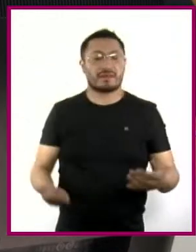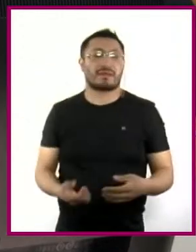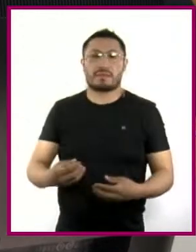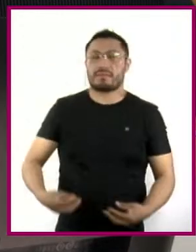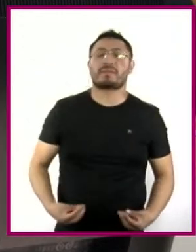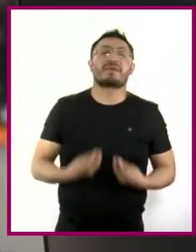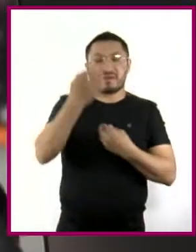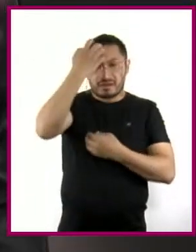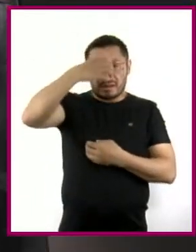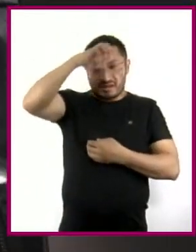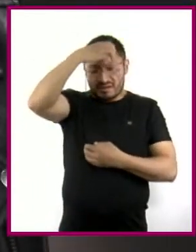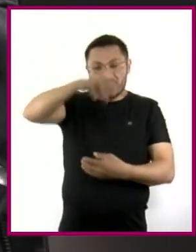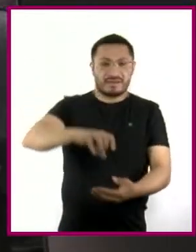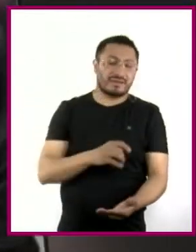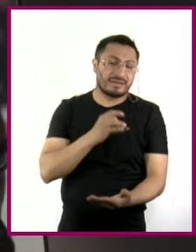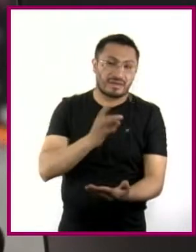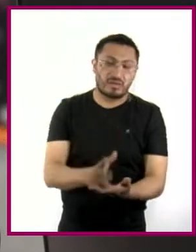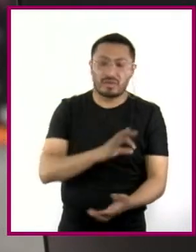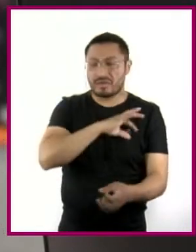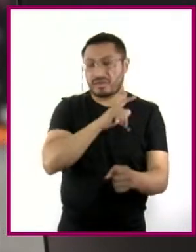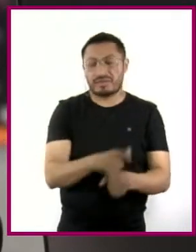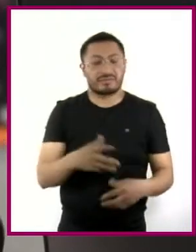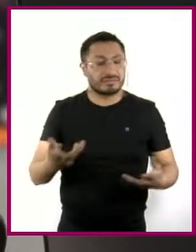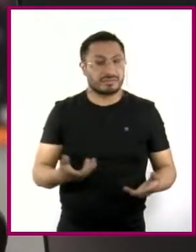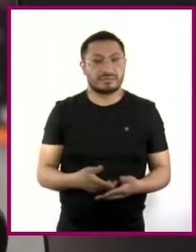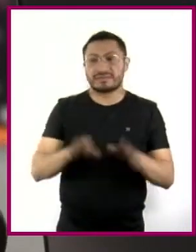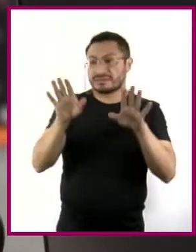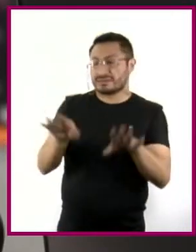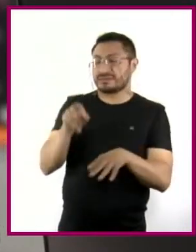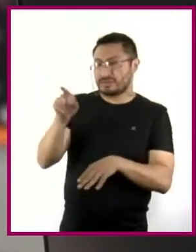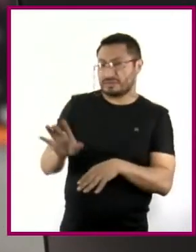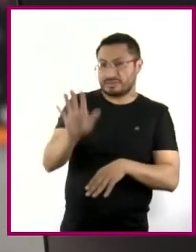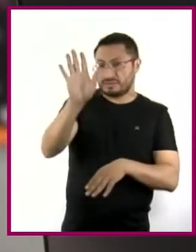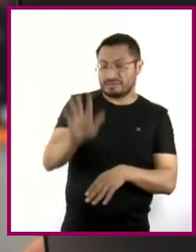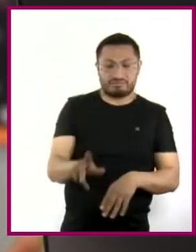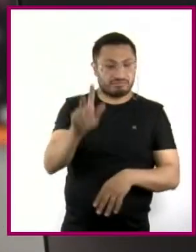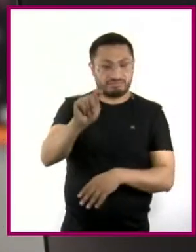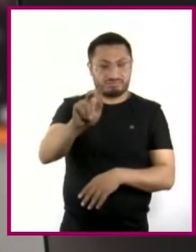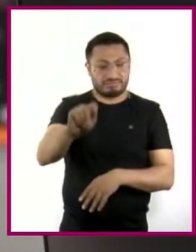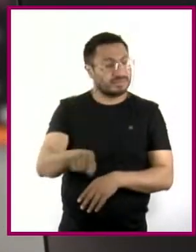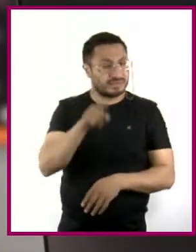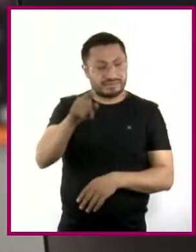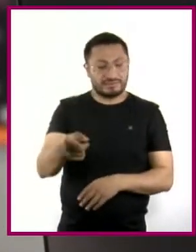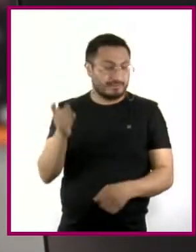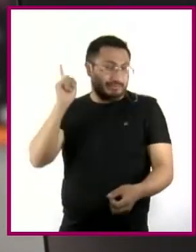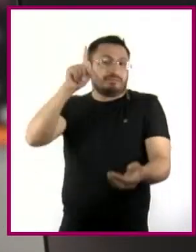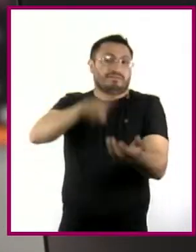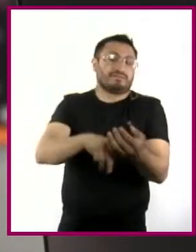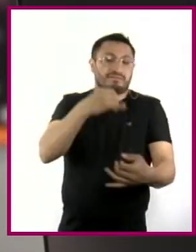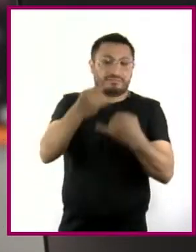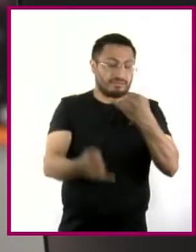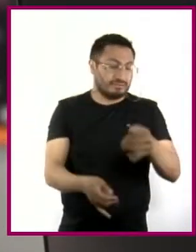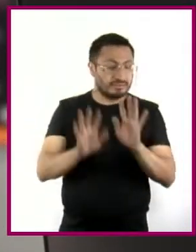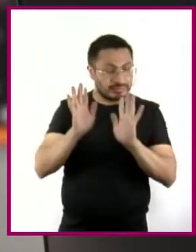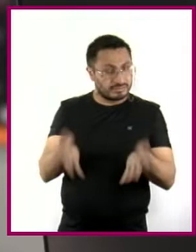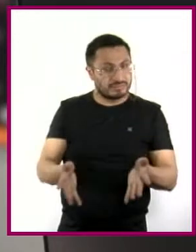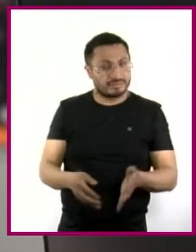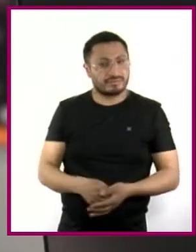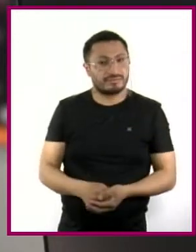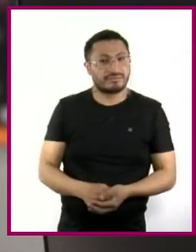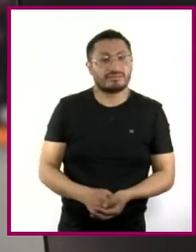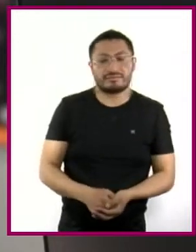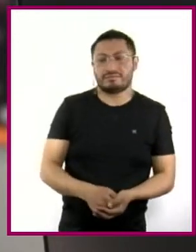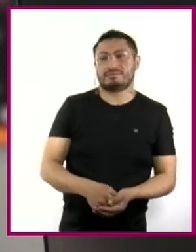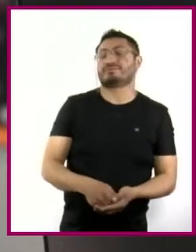única que llega... Oye, tranquilo. Suenas a comercial. Sí que has estado muy metido en eso, ¿eh? Con